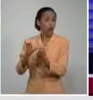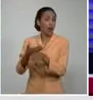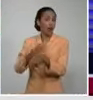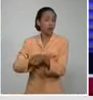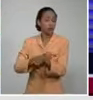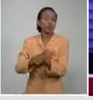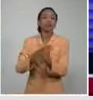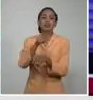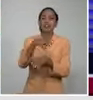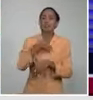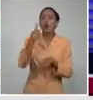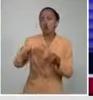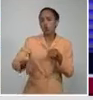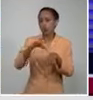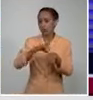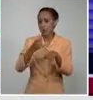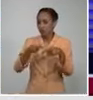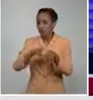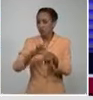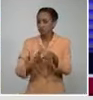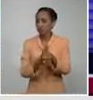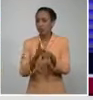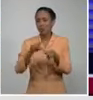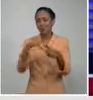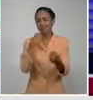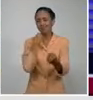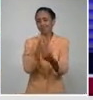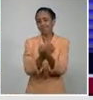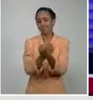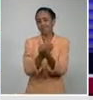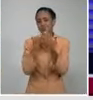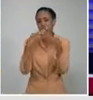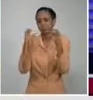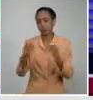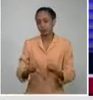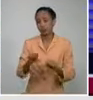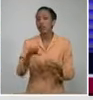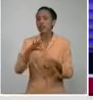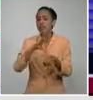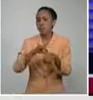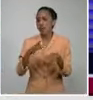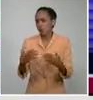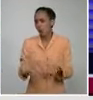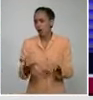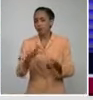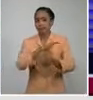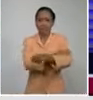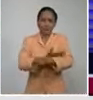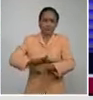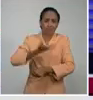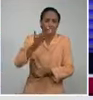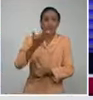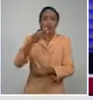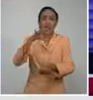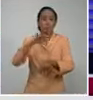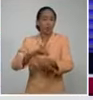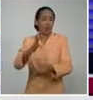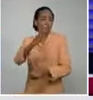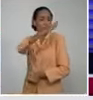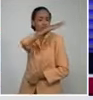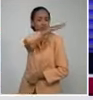grupo de comorbilidades que la hacían muy vulnerable. Estamos hablando de hipertensión arterial, enfermedad pulmonar